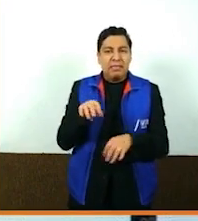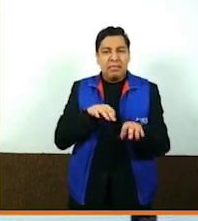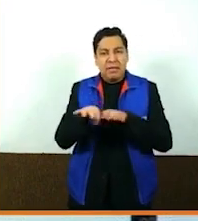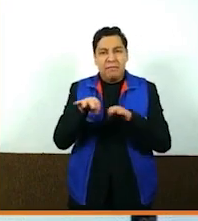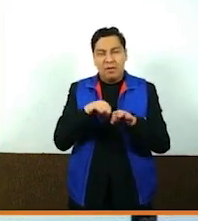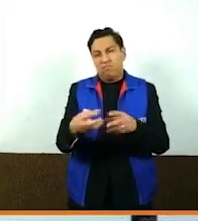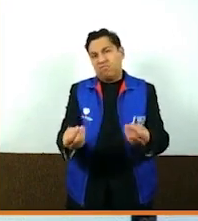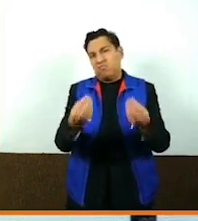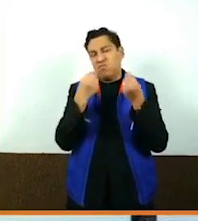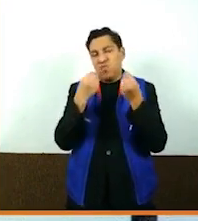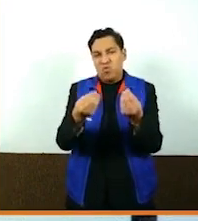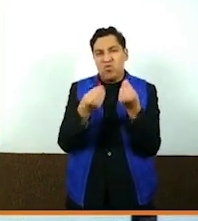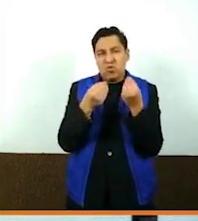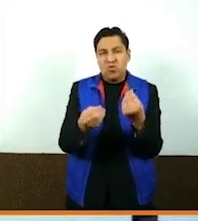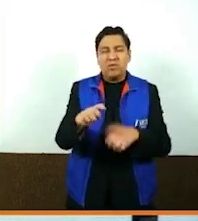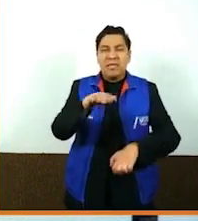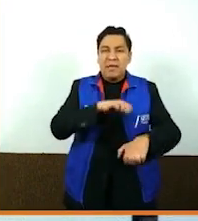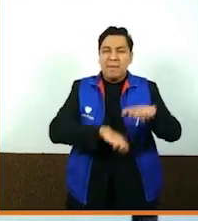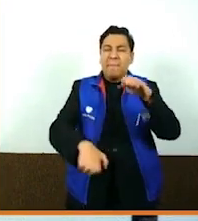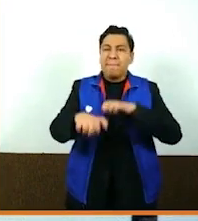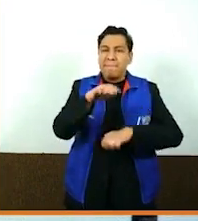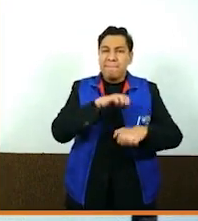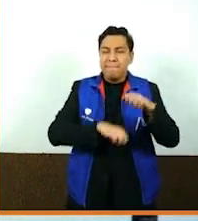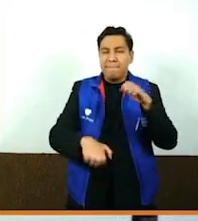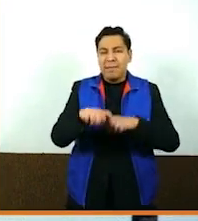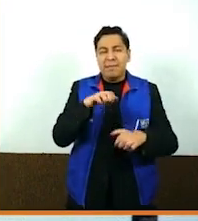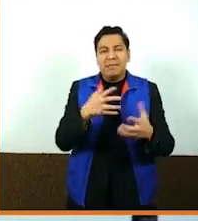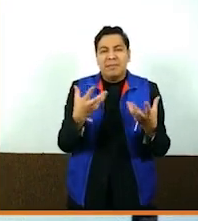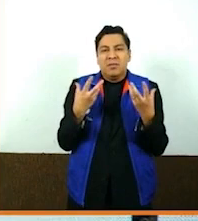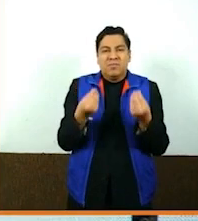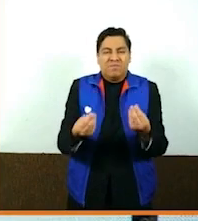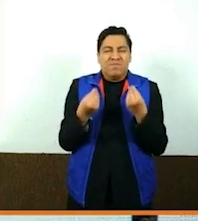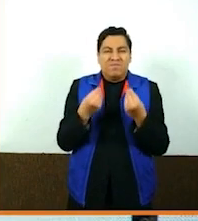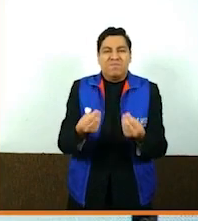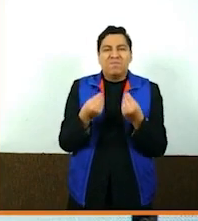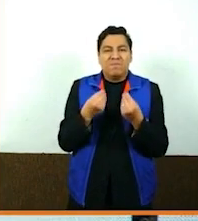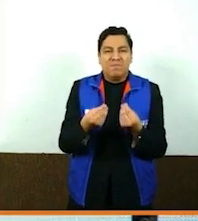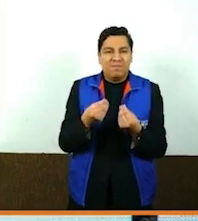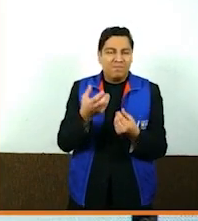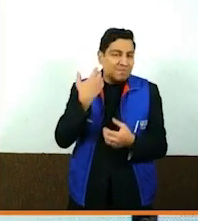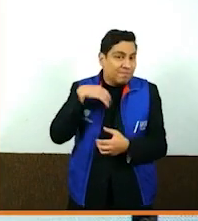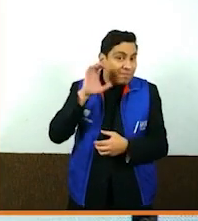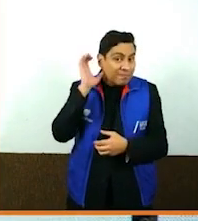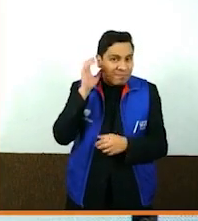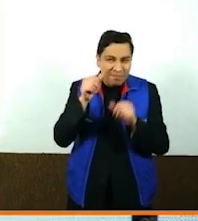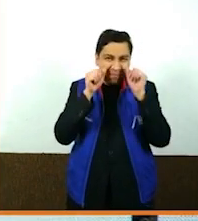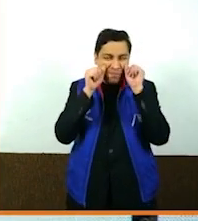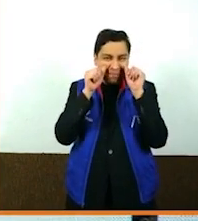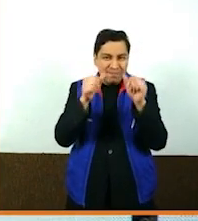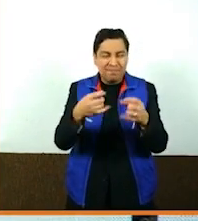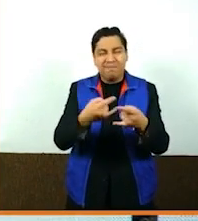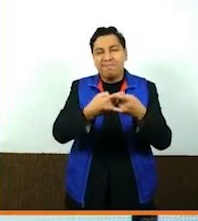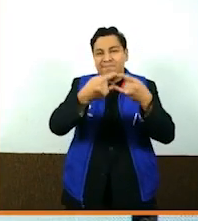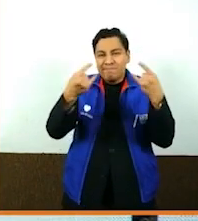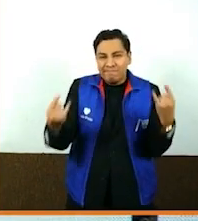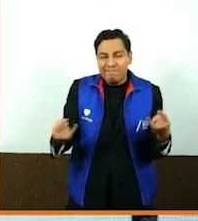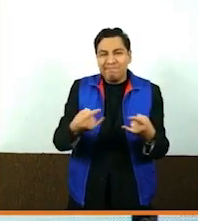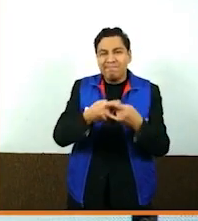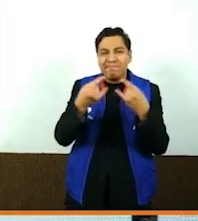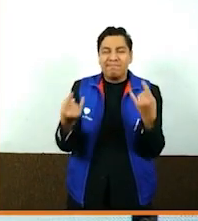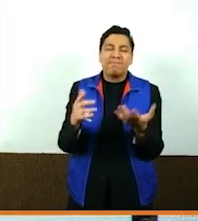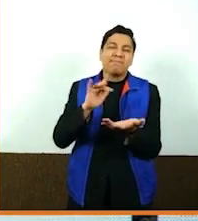Hemos tenido empresas de una gran cantidad de industrias y hemos escuchado una gran cantidad de experiencias.